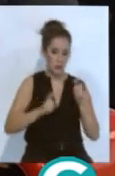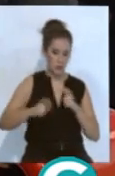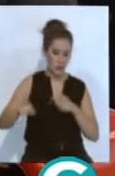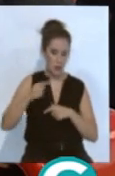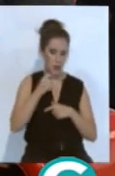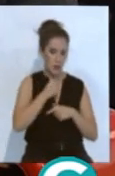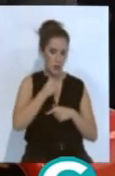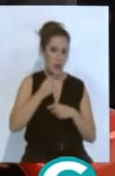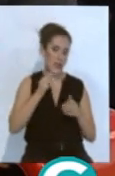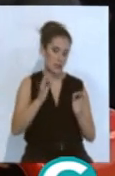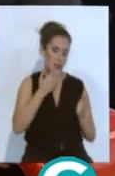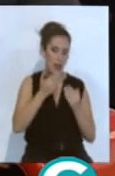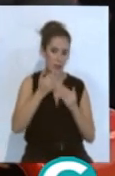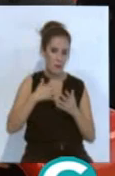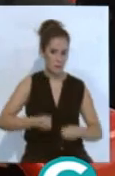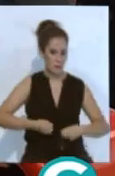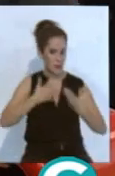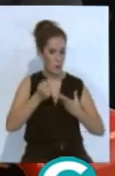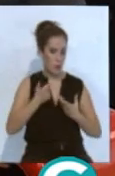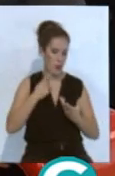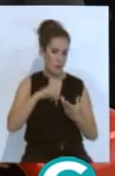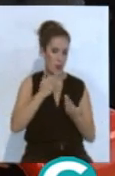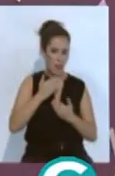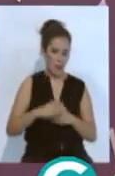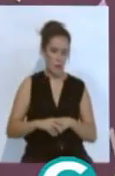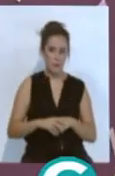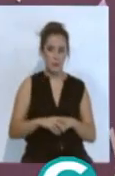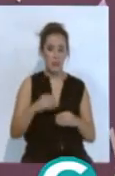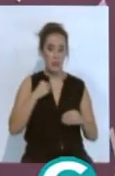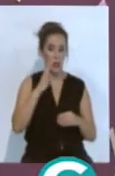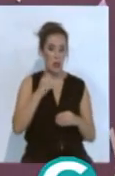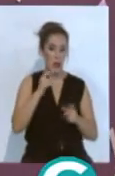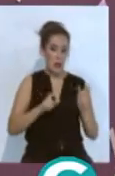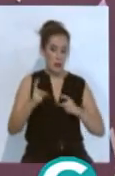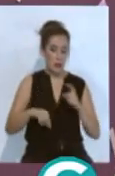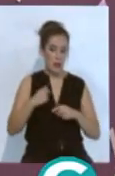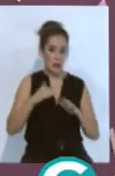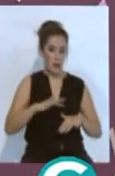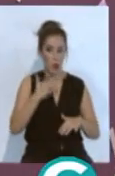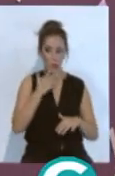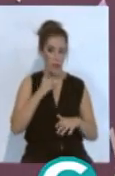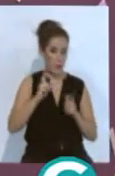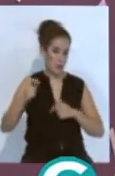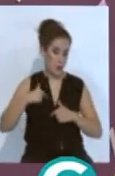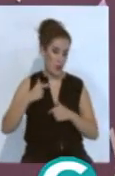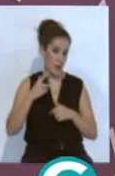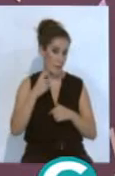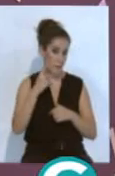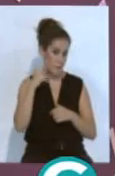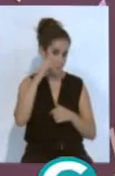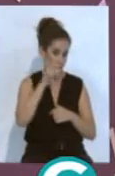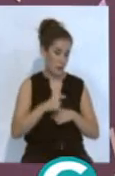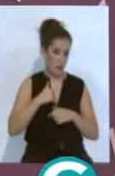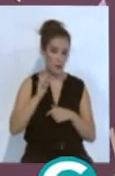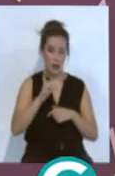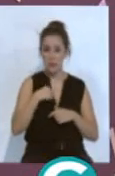Y así agradezco. Me desahogo un poquito y ya está. Bueno. Yo creo que la gente que no lo conocía en persona, Manolo, y que solo conoce su obra,